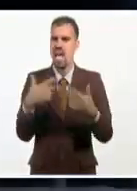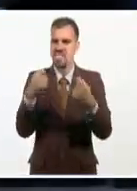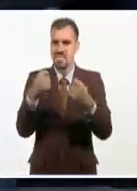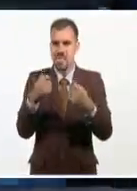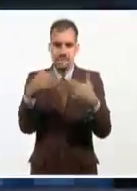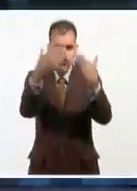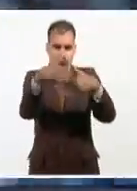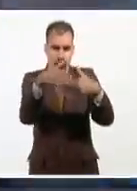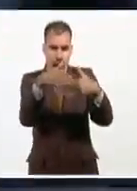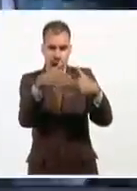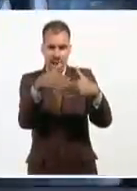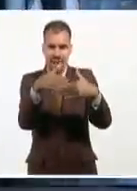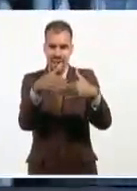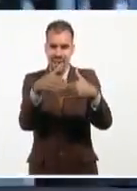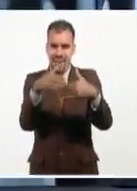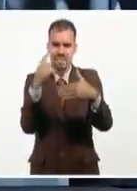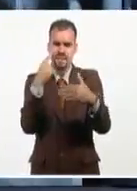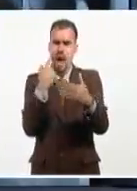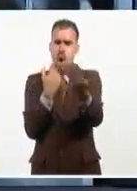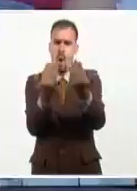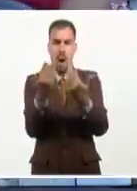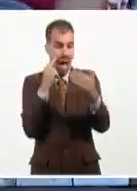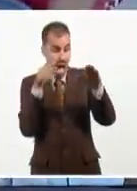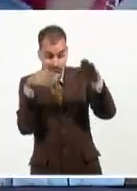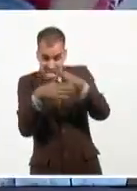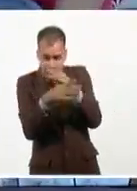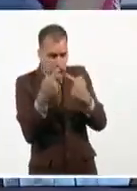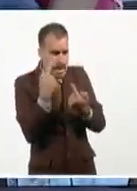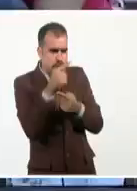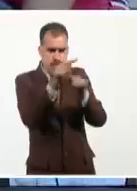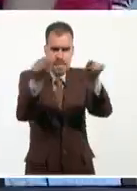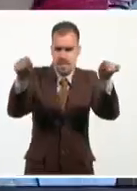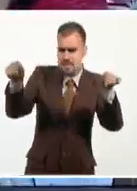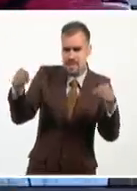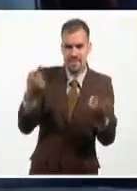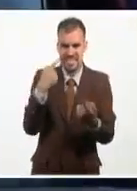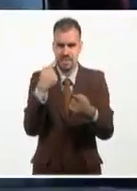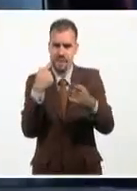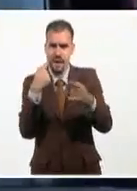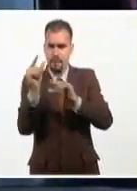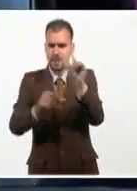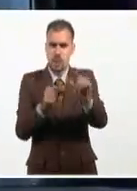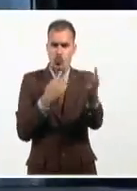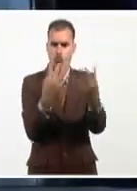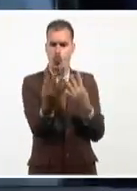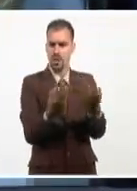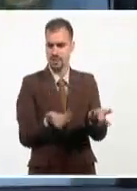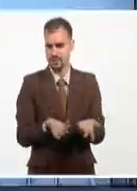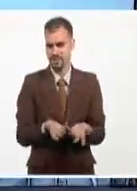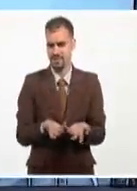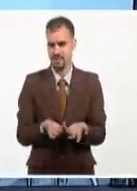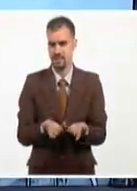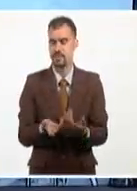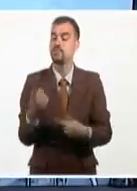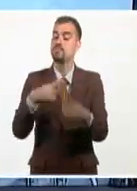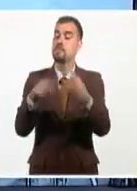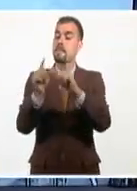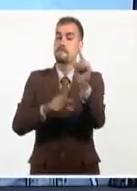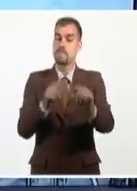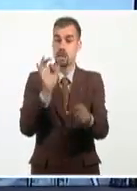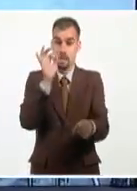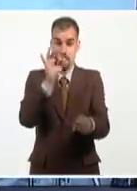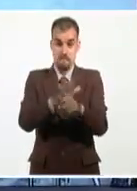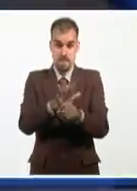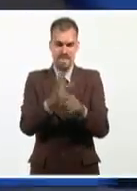barrios donde con más frecuencia está la indisciplina. Otros muchos escriben porque entienden que aún desde el comercio y las facultades de los